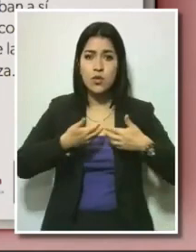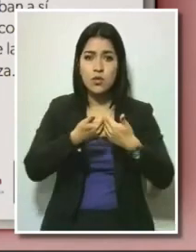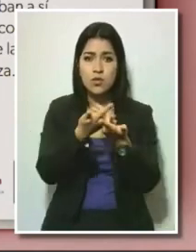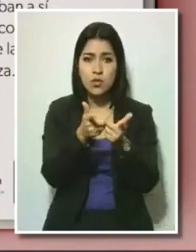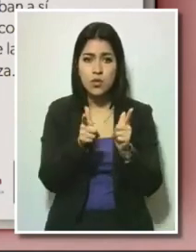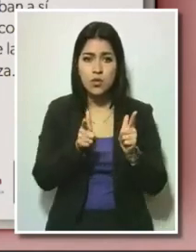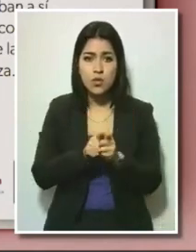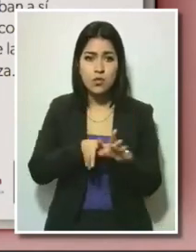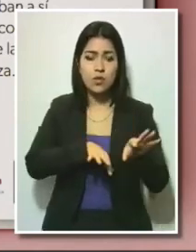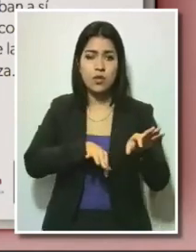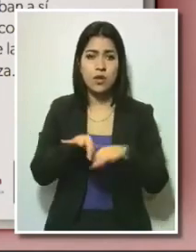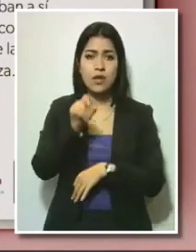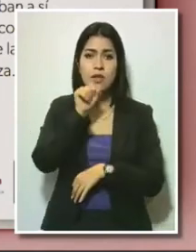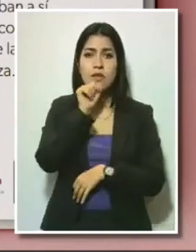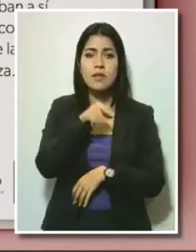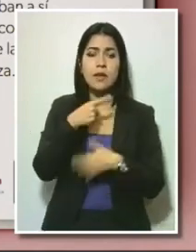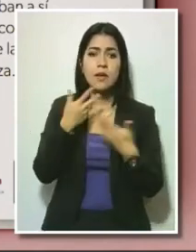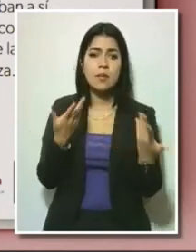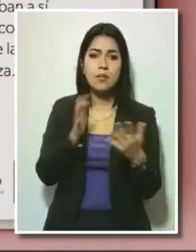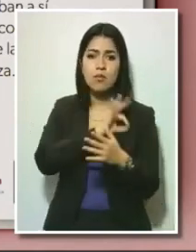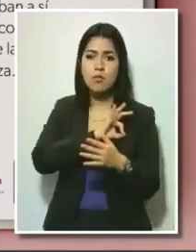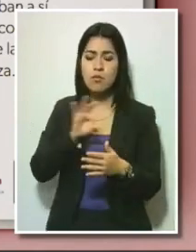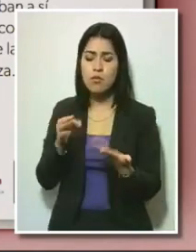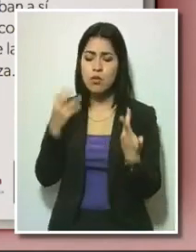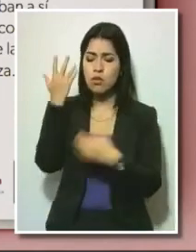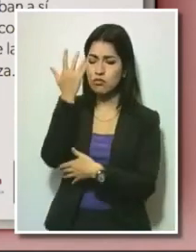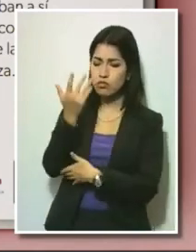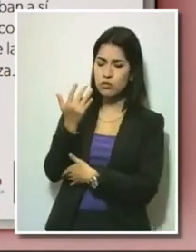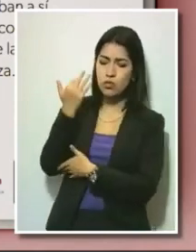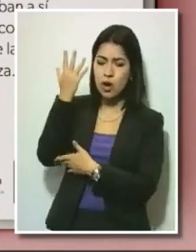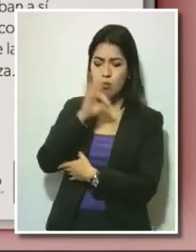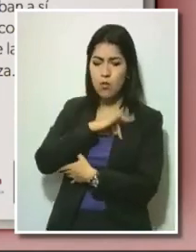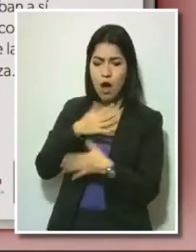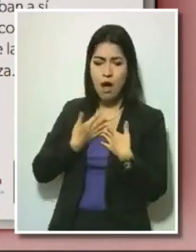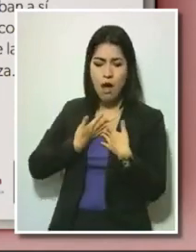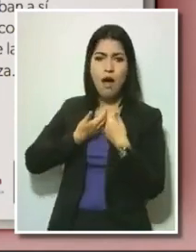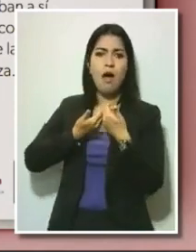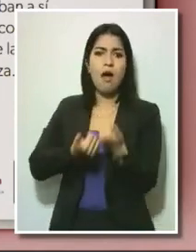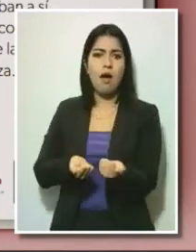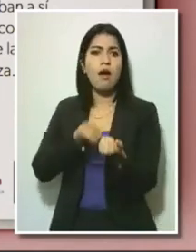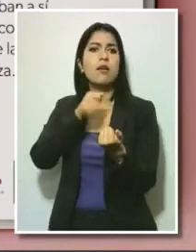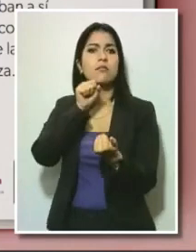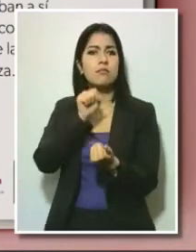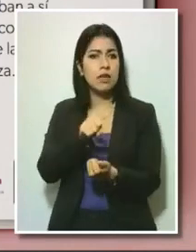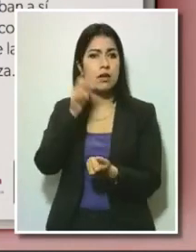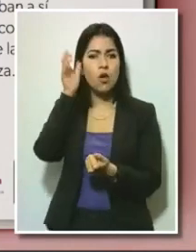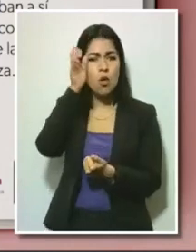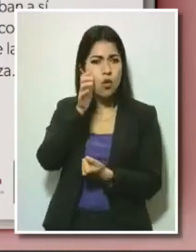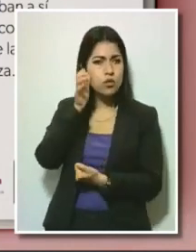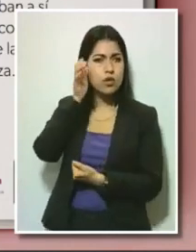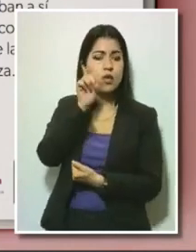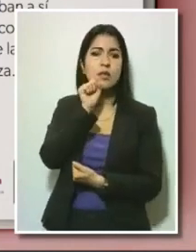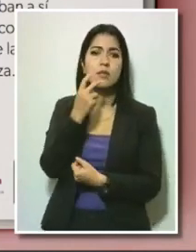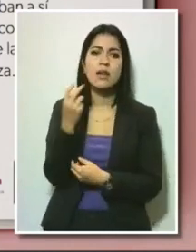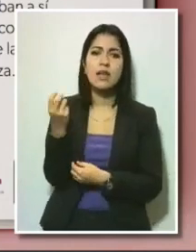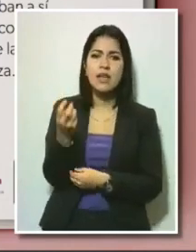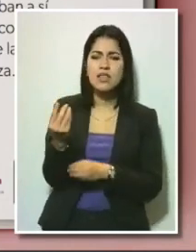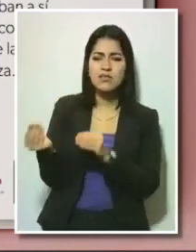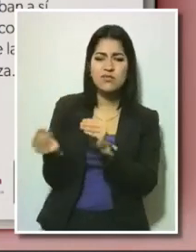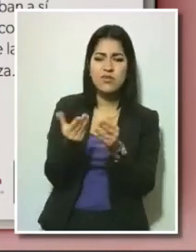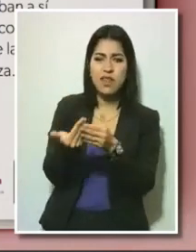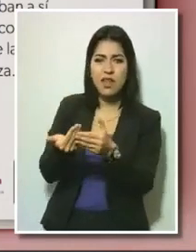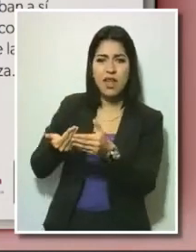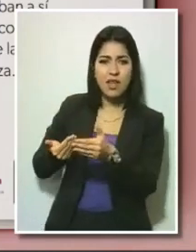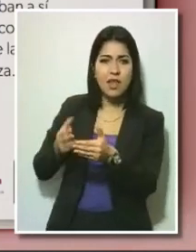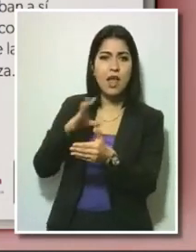y desarrollen un pensamiento crítico y reflexivo. A mí me parece que todo este embate tan innecesario, tan pobre, asume